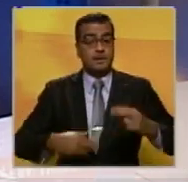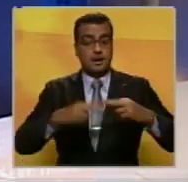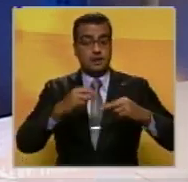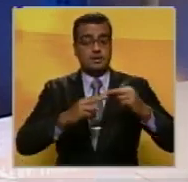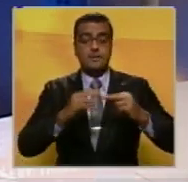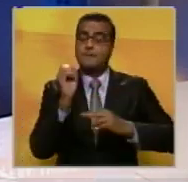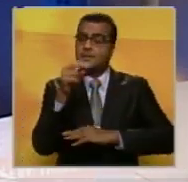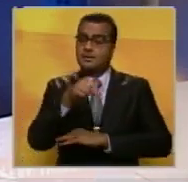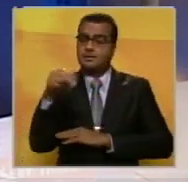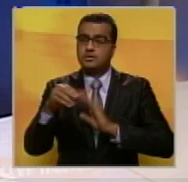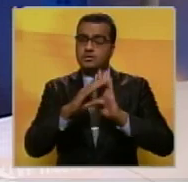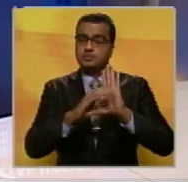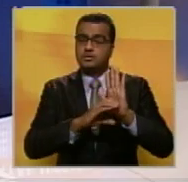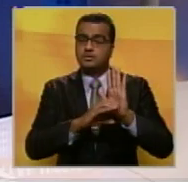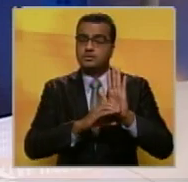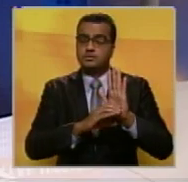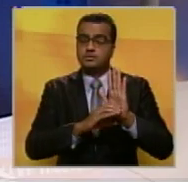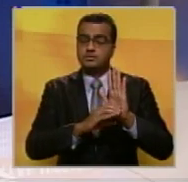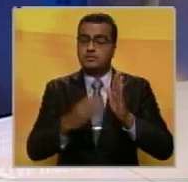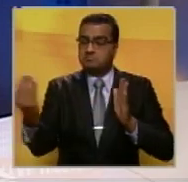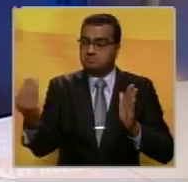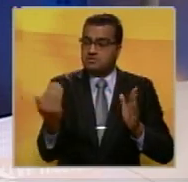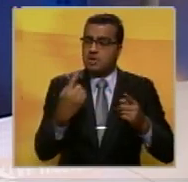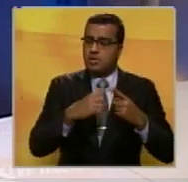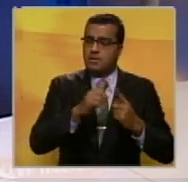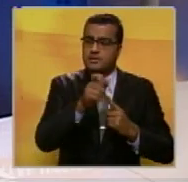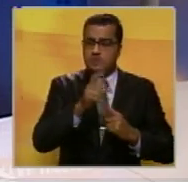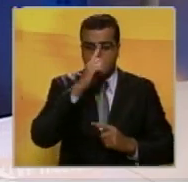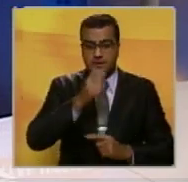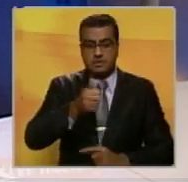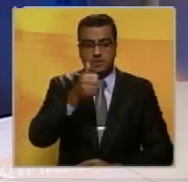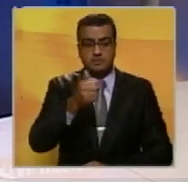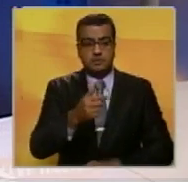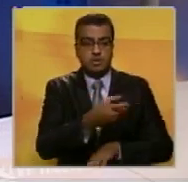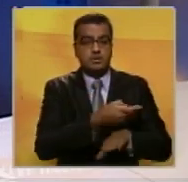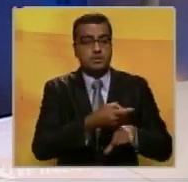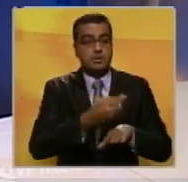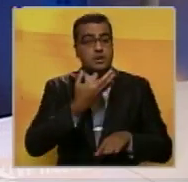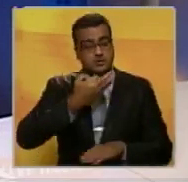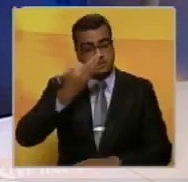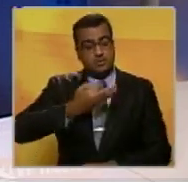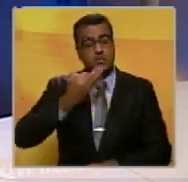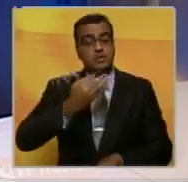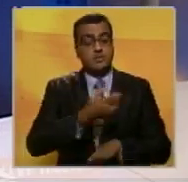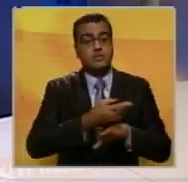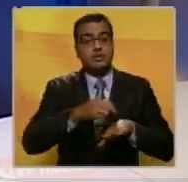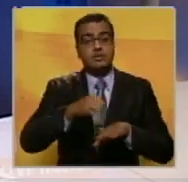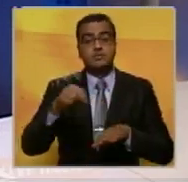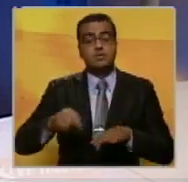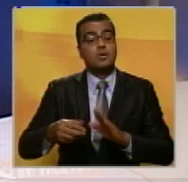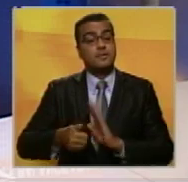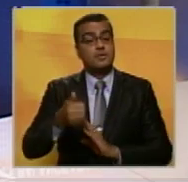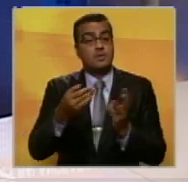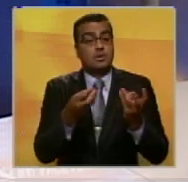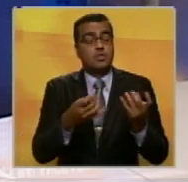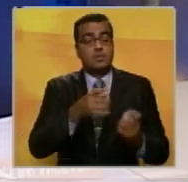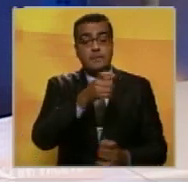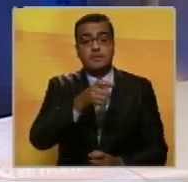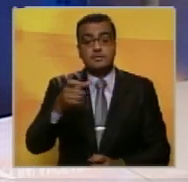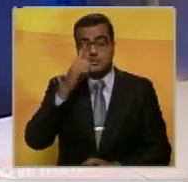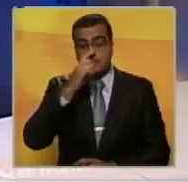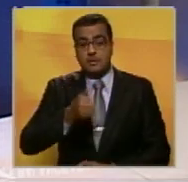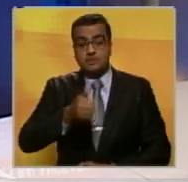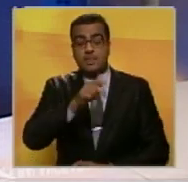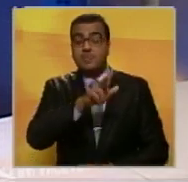Constituyente, recibió en el Palacio de Miraflores a otros adultos mayores, los del oficialismo, y aseguró que el gobierno nacional aumentó el número de pensionados